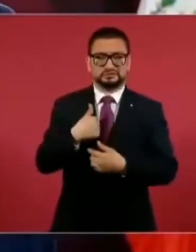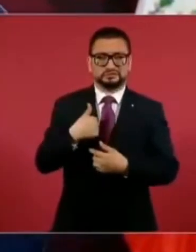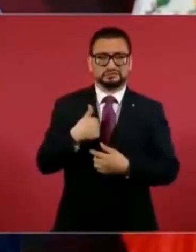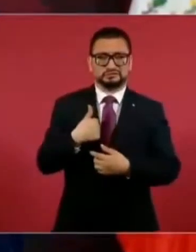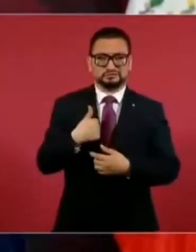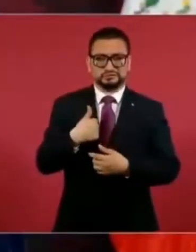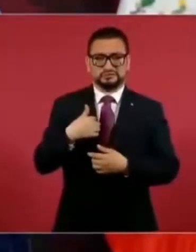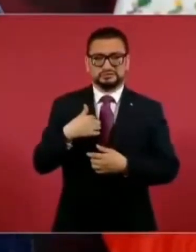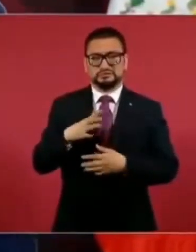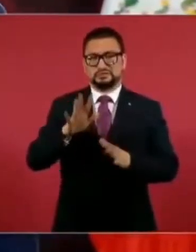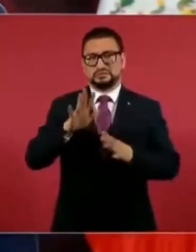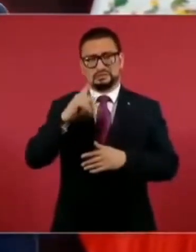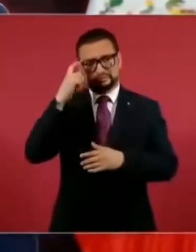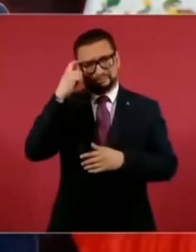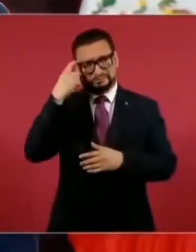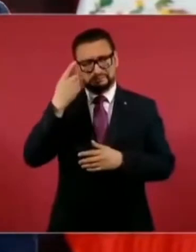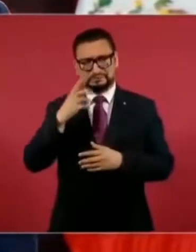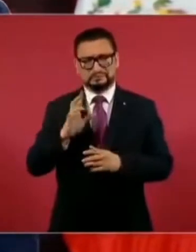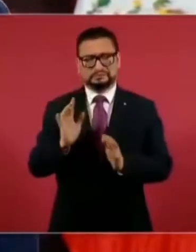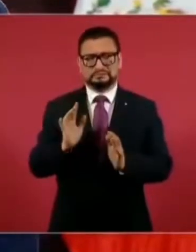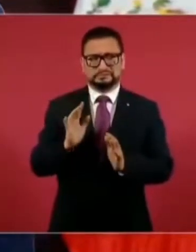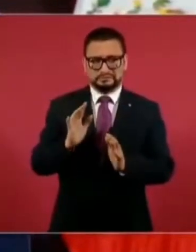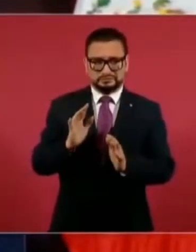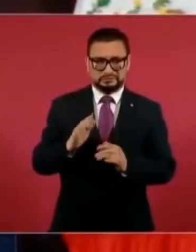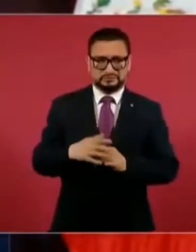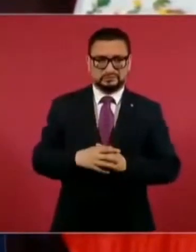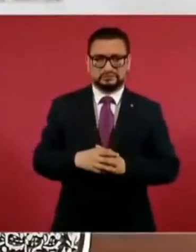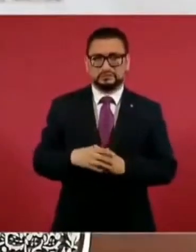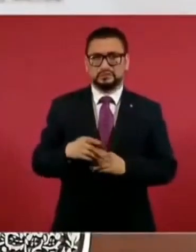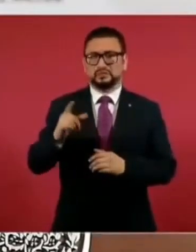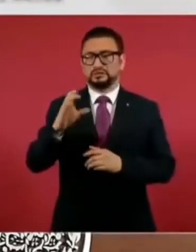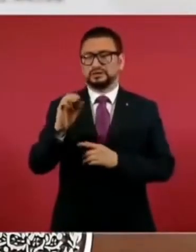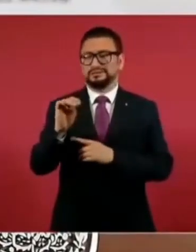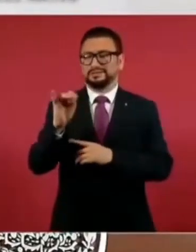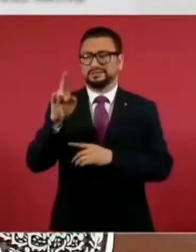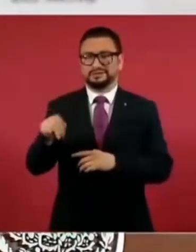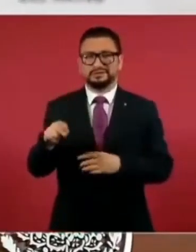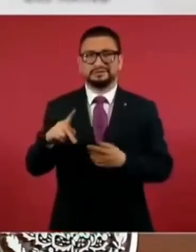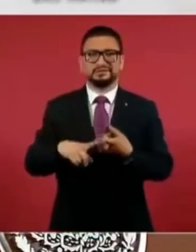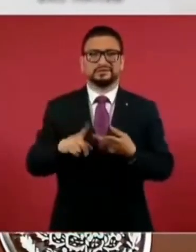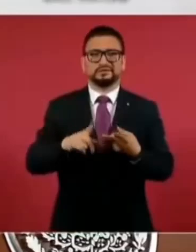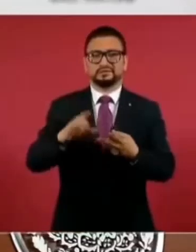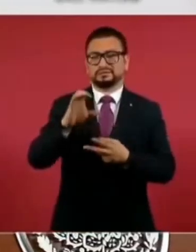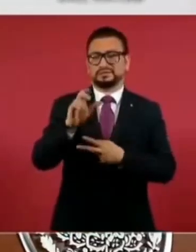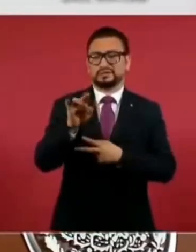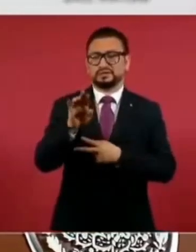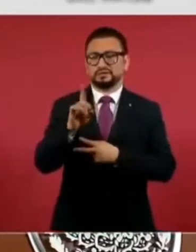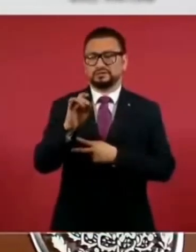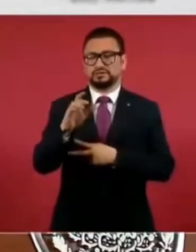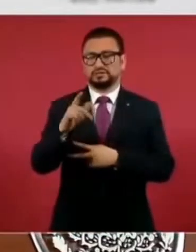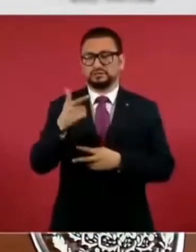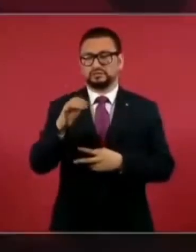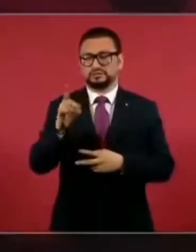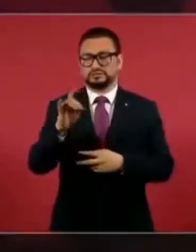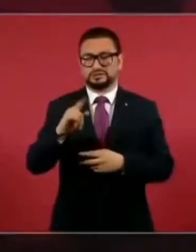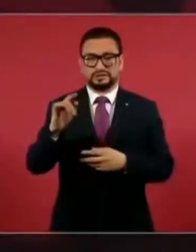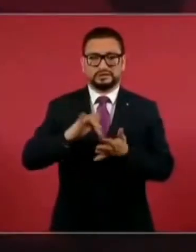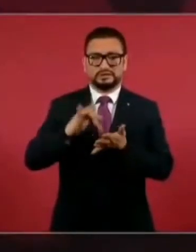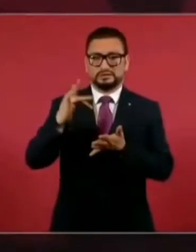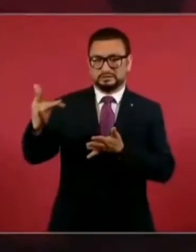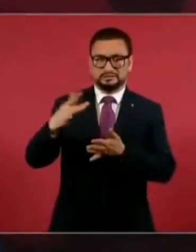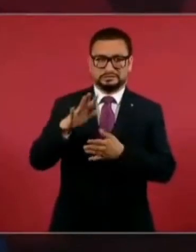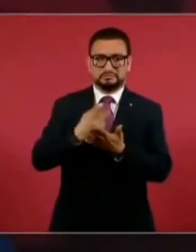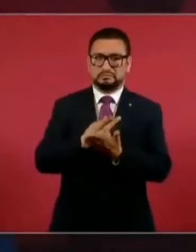estuviese enojado, ¿no?, con Aguilar Camín o con Claudio X González. No, hasta los voy a